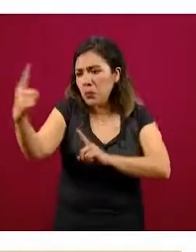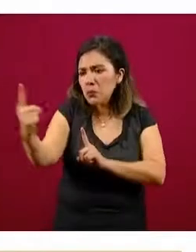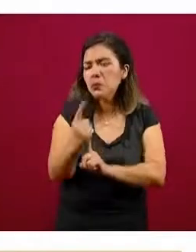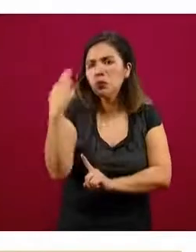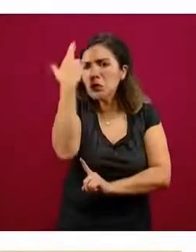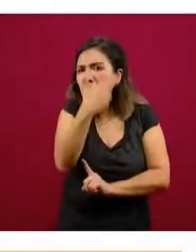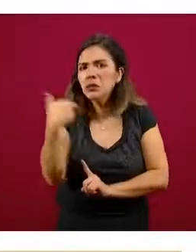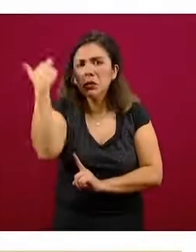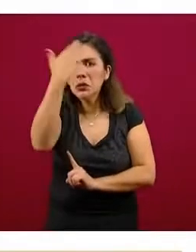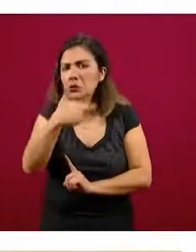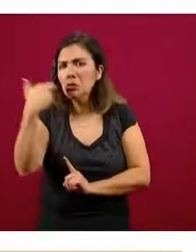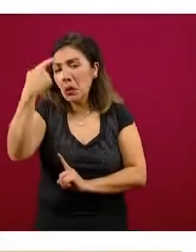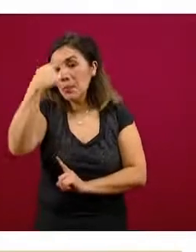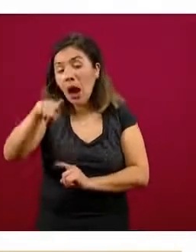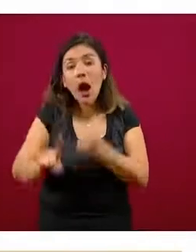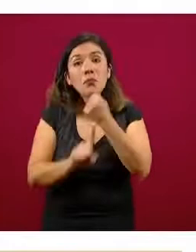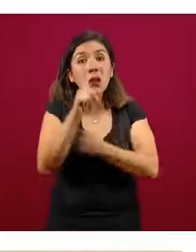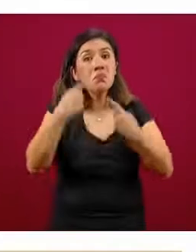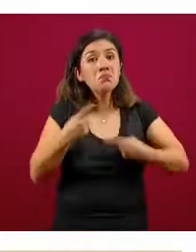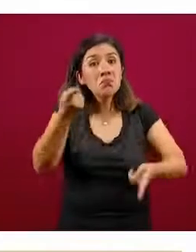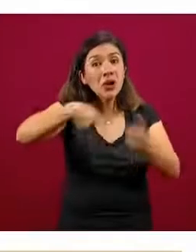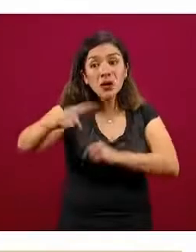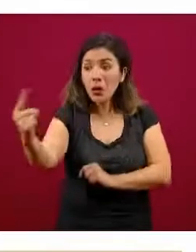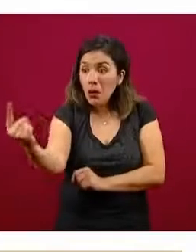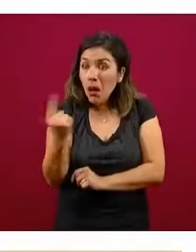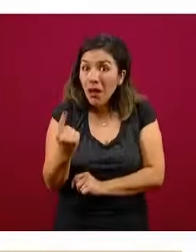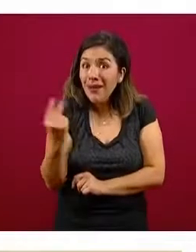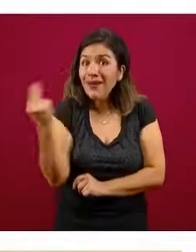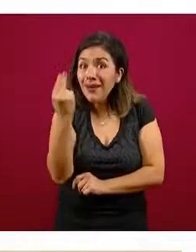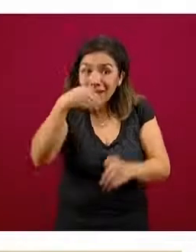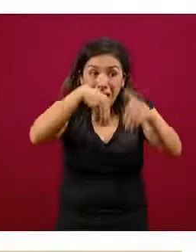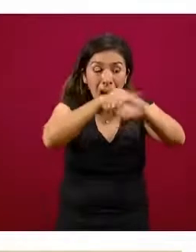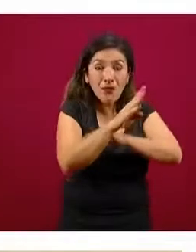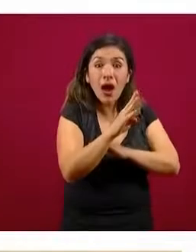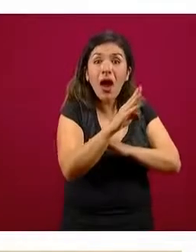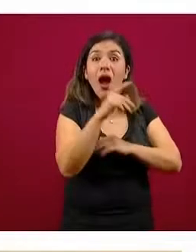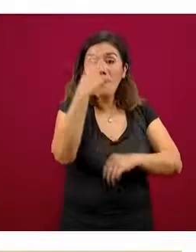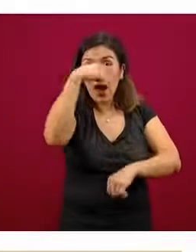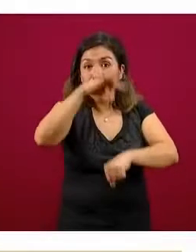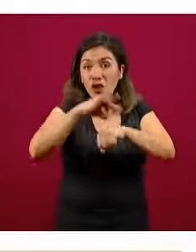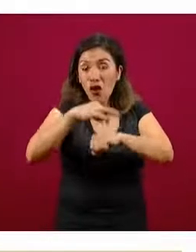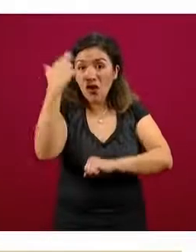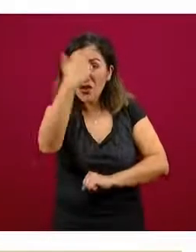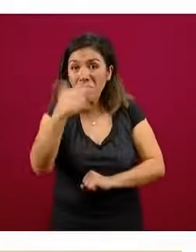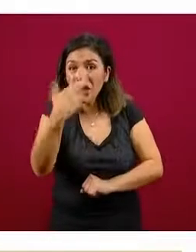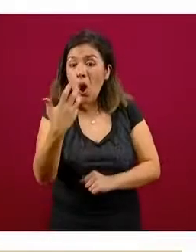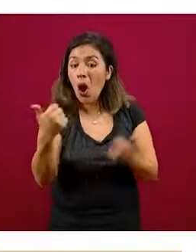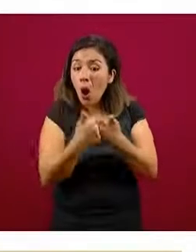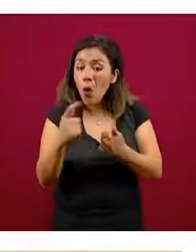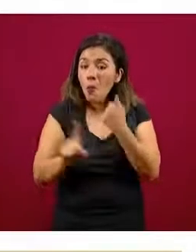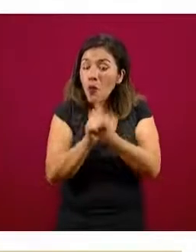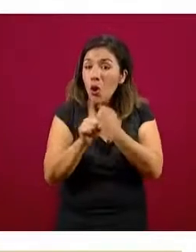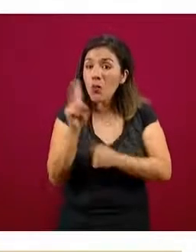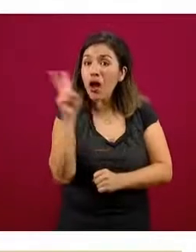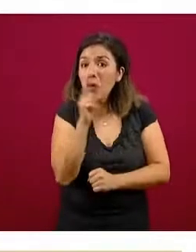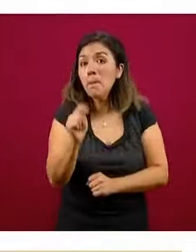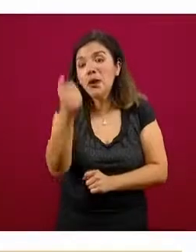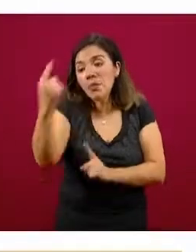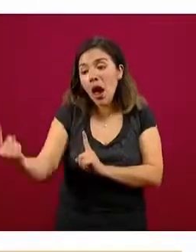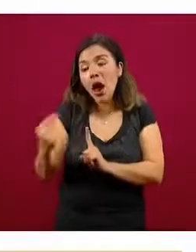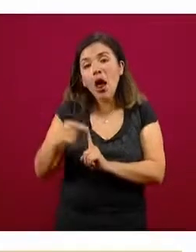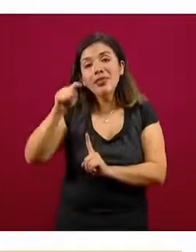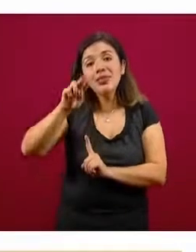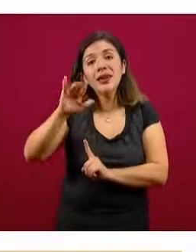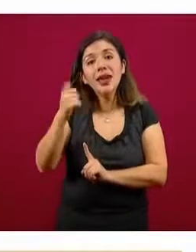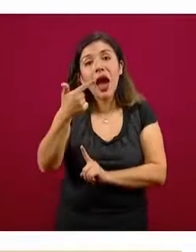triage respiratorio para que cualquier paciente que llegue, que quiera ir a la consulta externa y trae un problema respiratorio, primero va al triage,